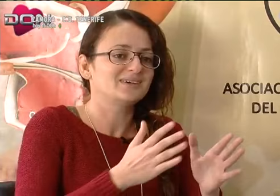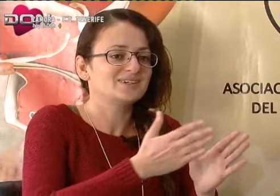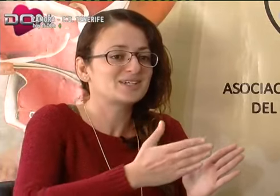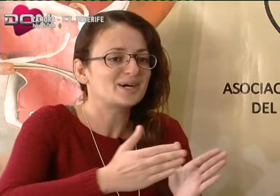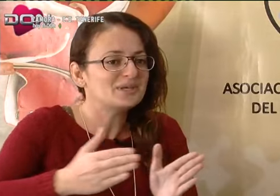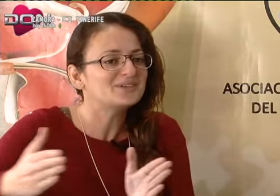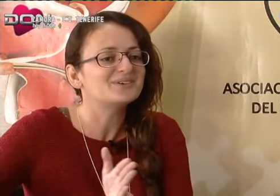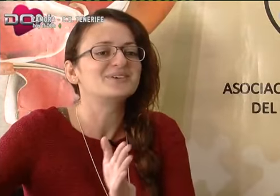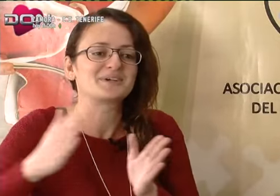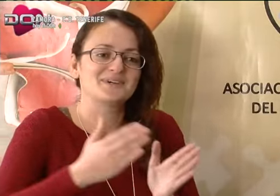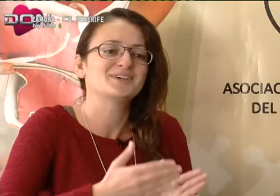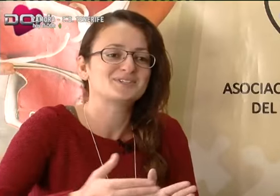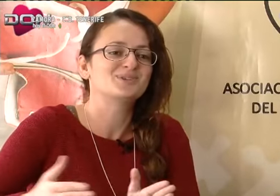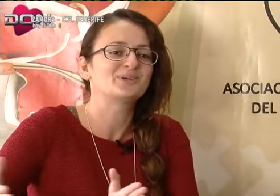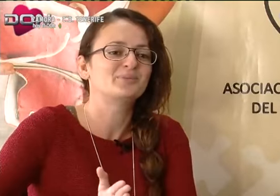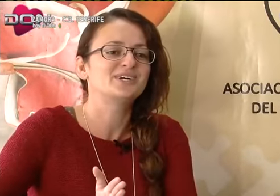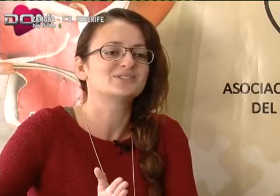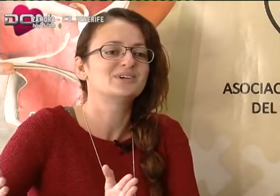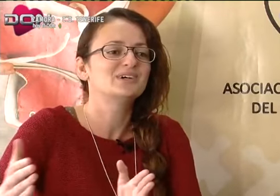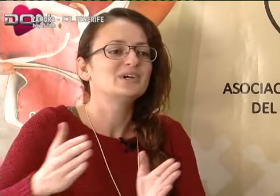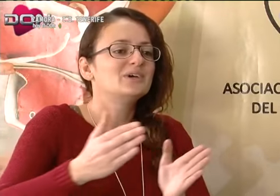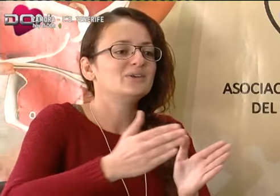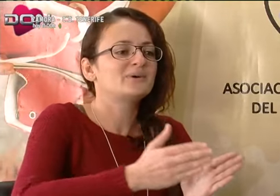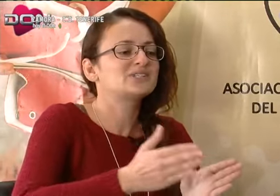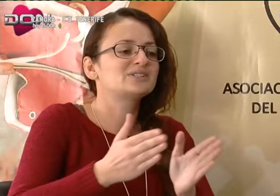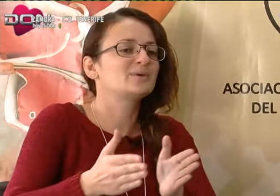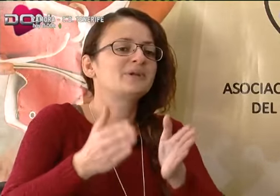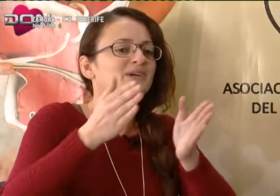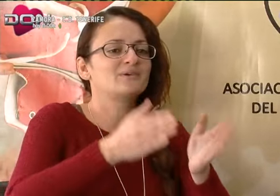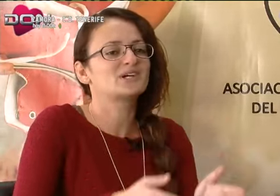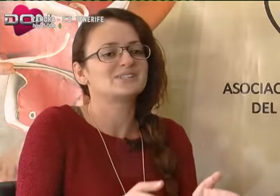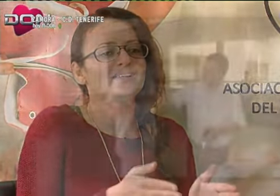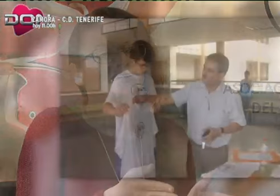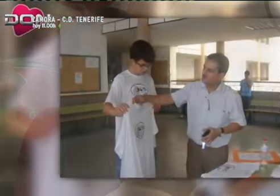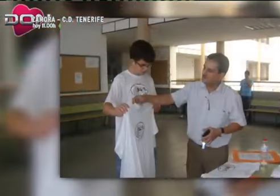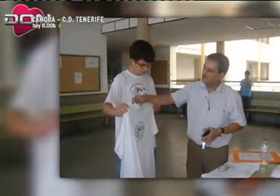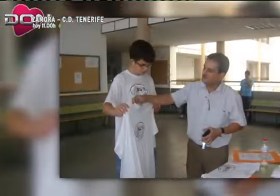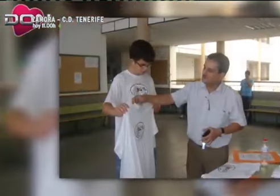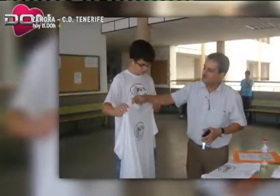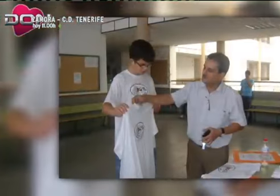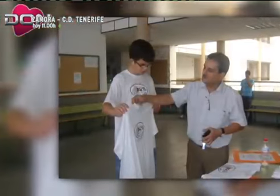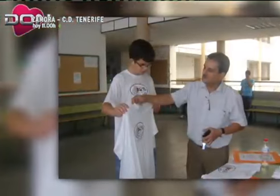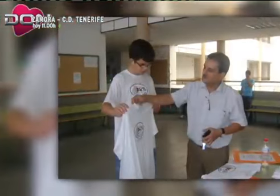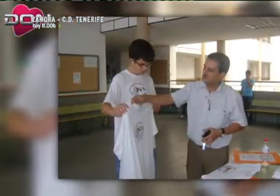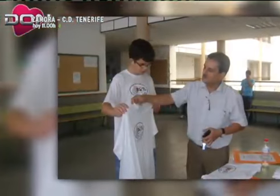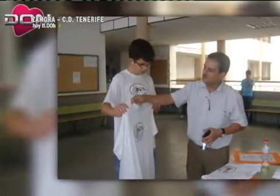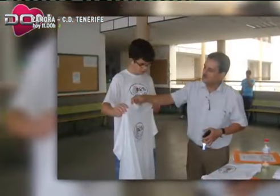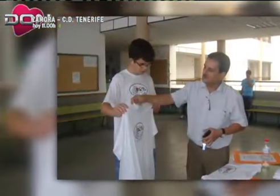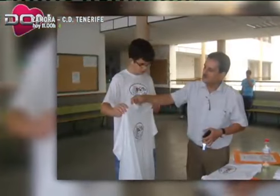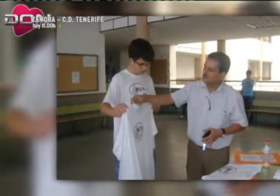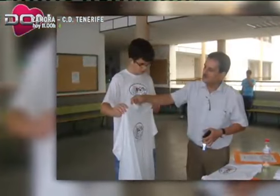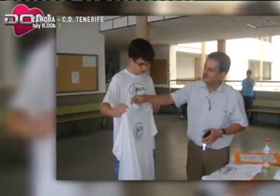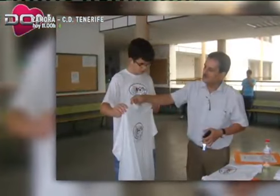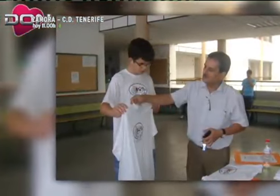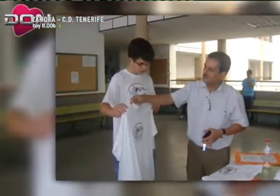es ese camino que va a tener su largo plazo no va a ser siempre que yo venga sin Ladi y todas las actividades estén marcadas